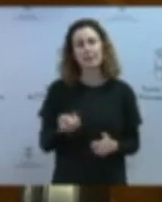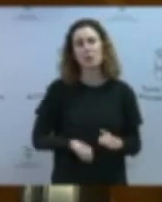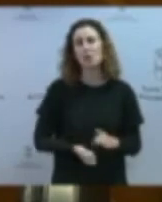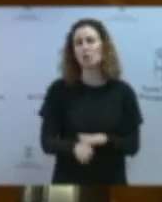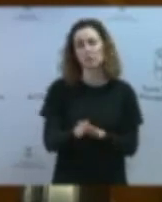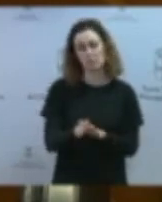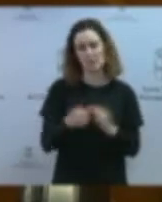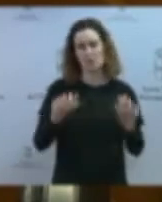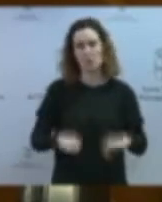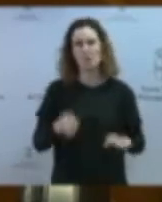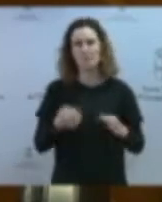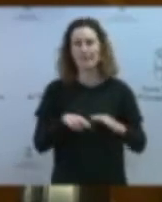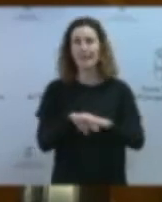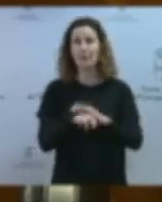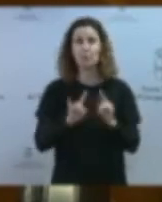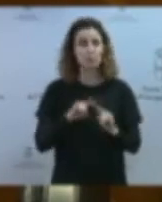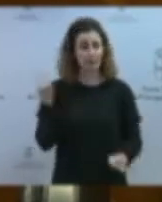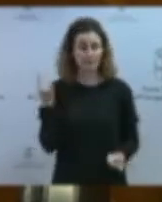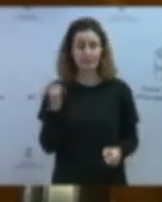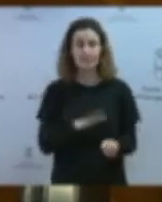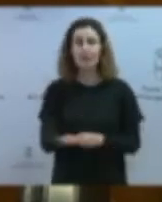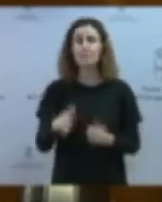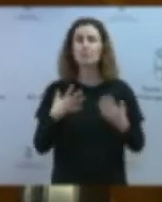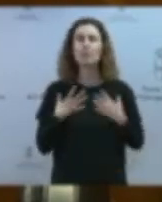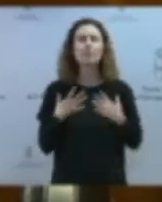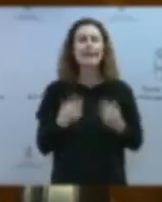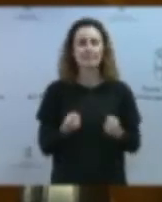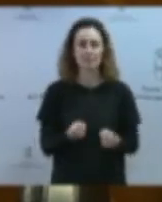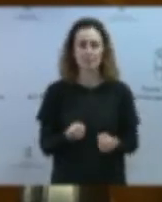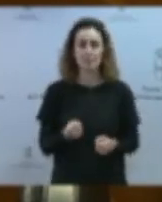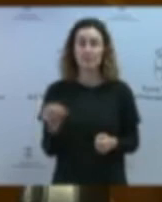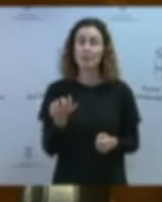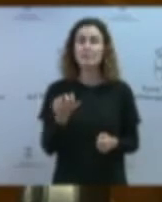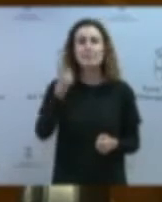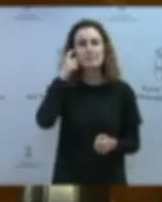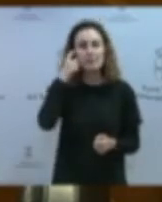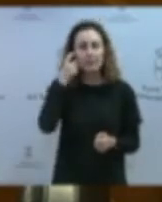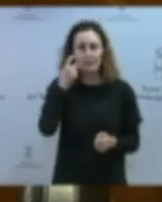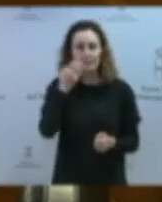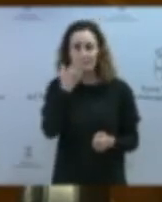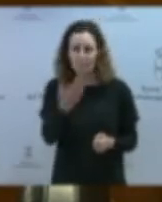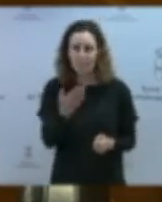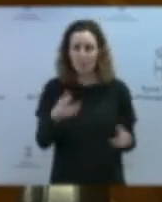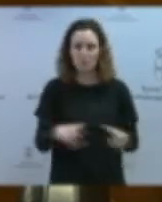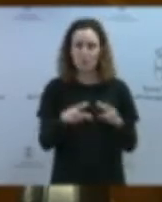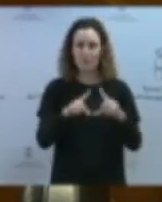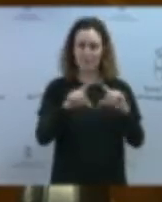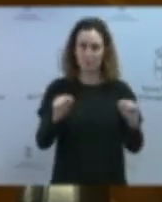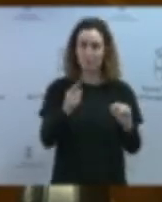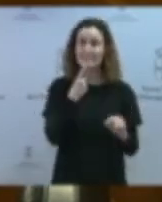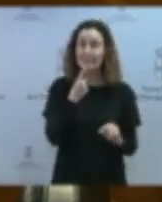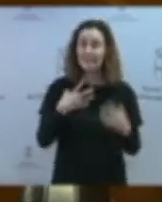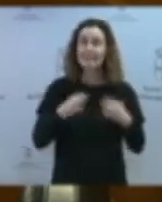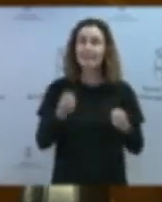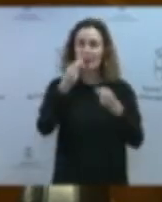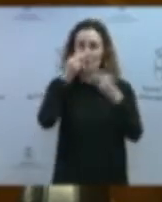en materia sanitaria. También esto tenemos que ser sinceros con la sociedad asturiana y decirle que nuestra sanidad pública, igual que nuestra educación pública y